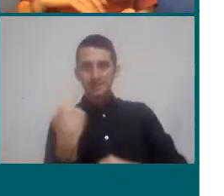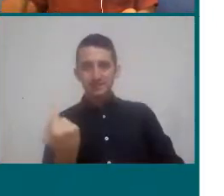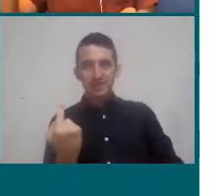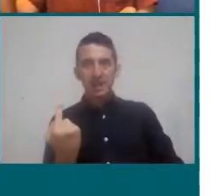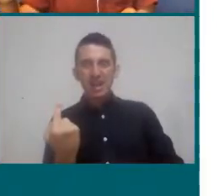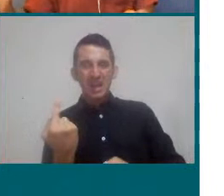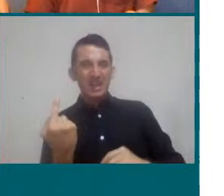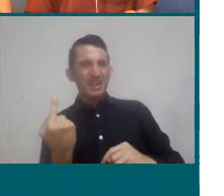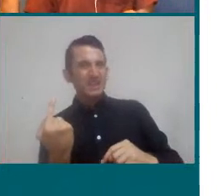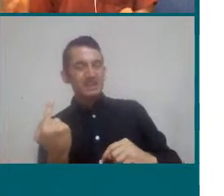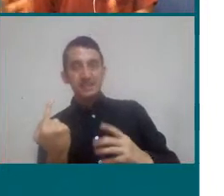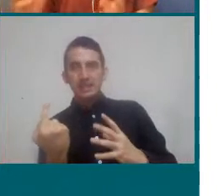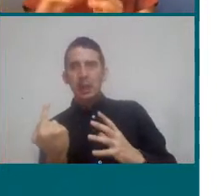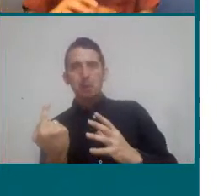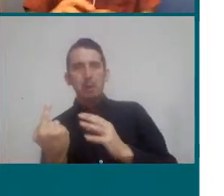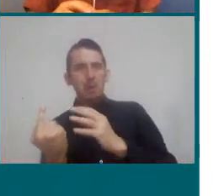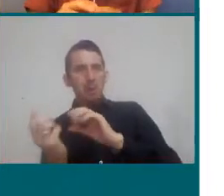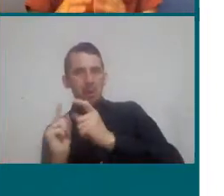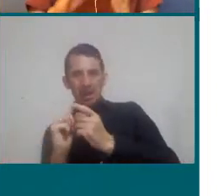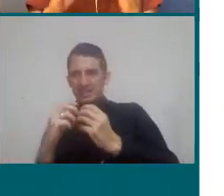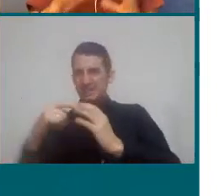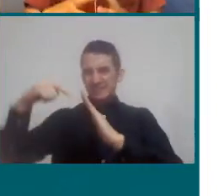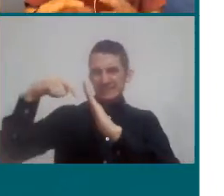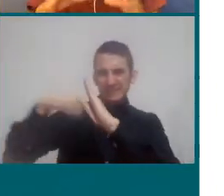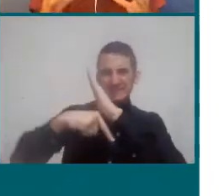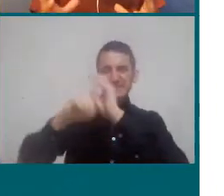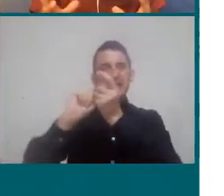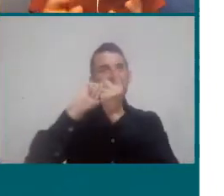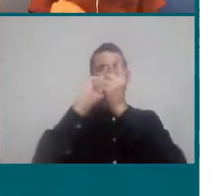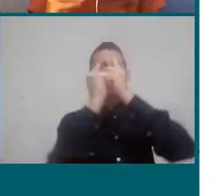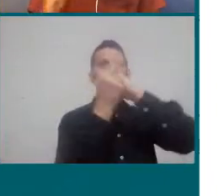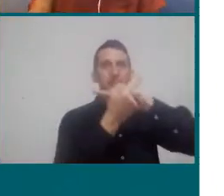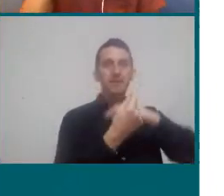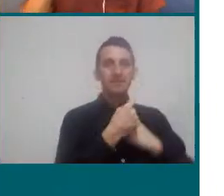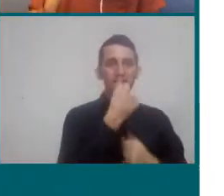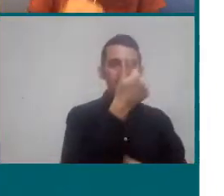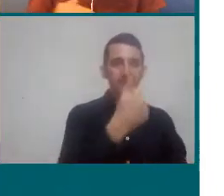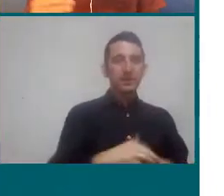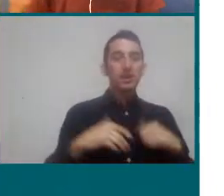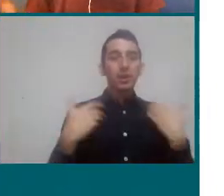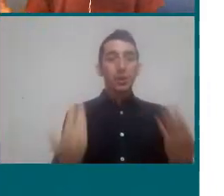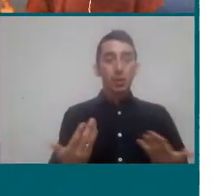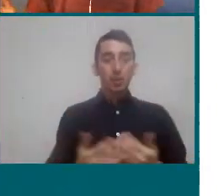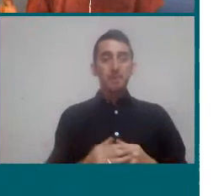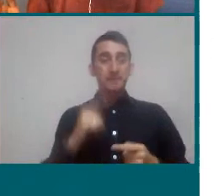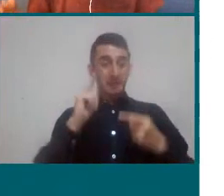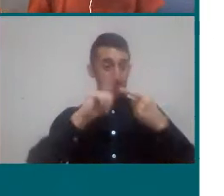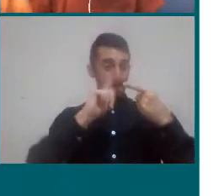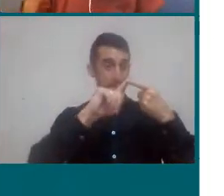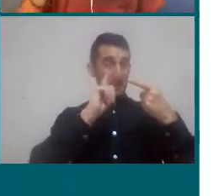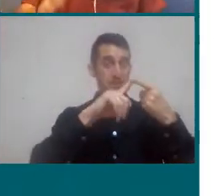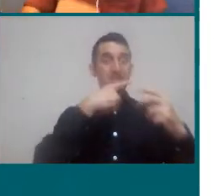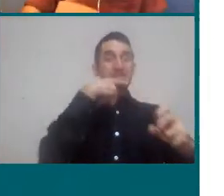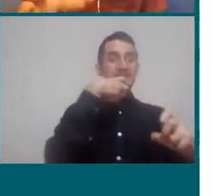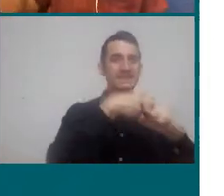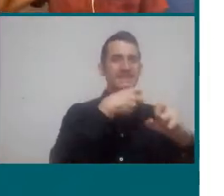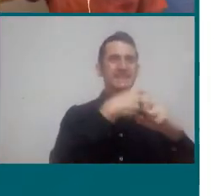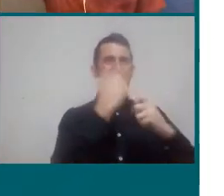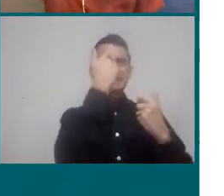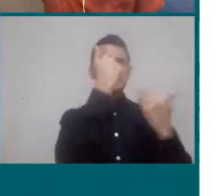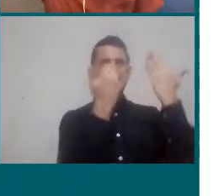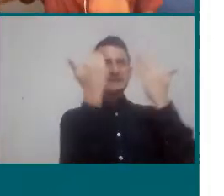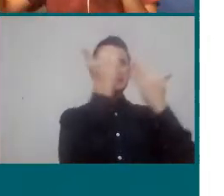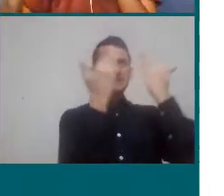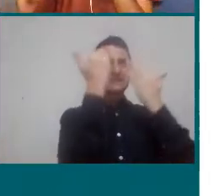complejas a sencillas, ¿vale? Es decir, que tendría como dos niveles. Por un lado, un nivel de dificultad, ¿vale? De lo sencillo a